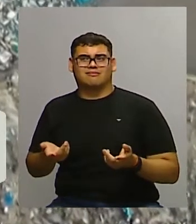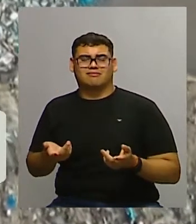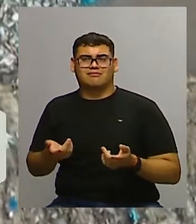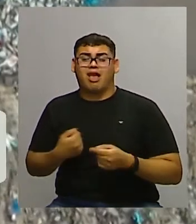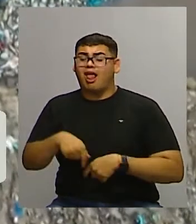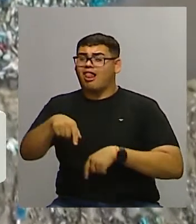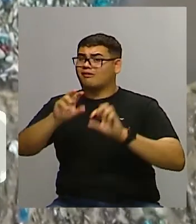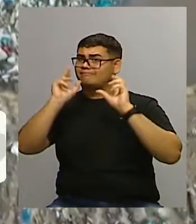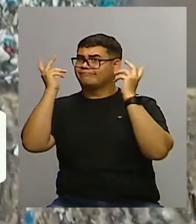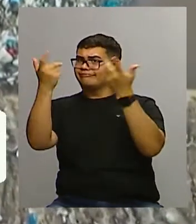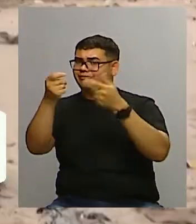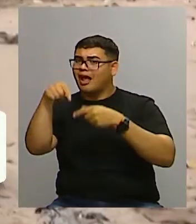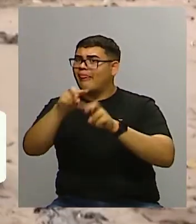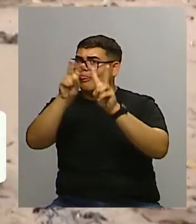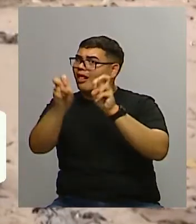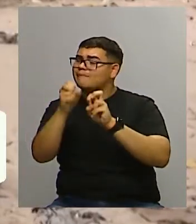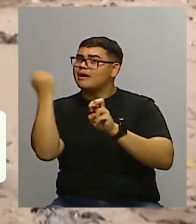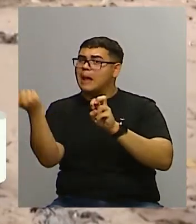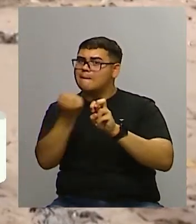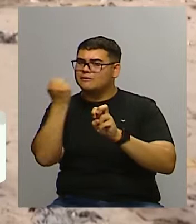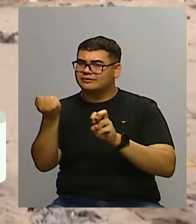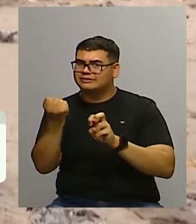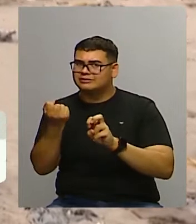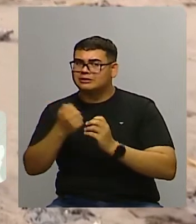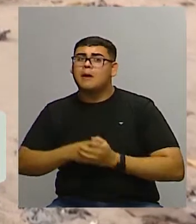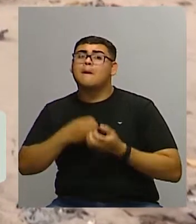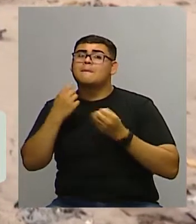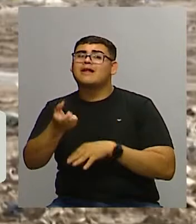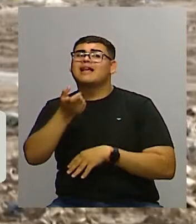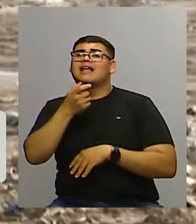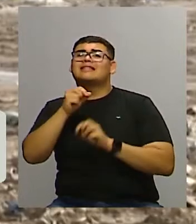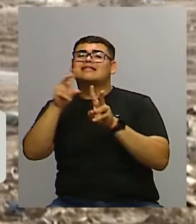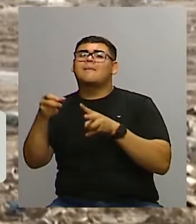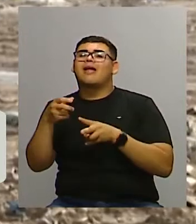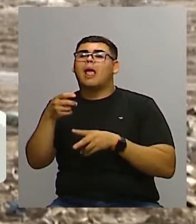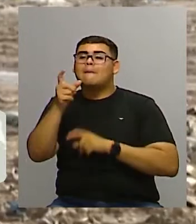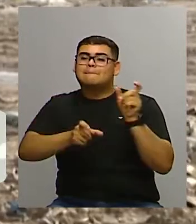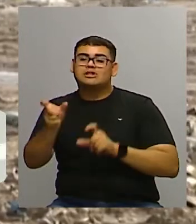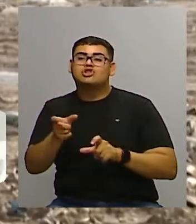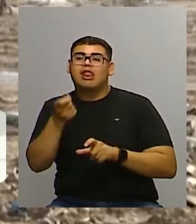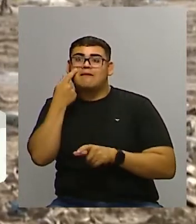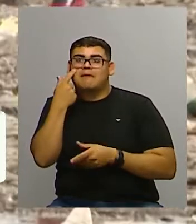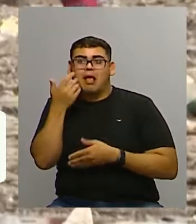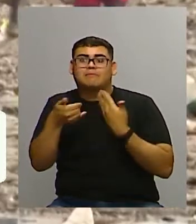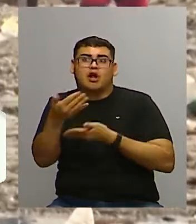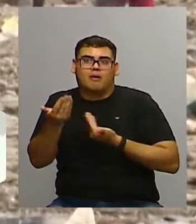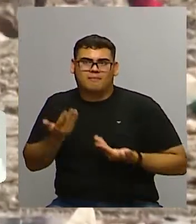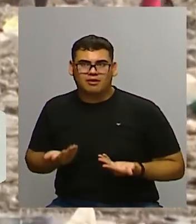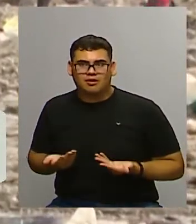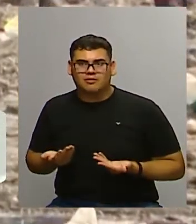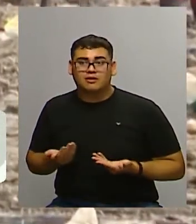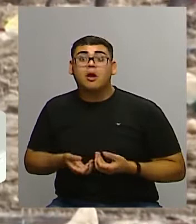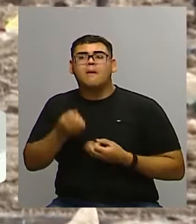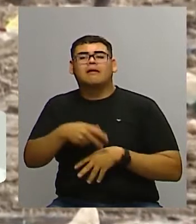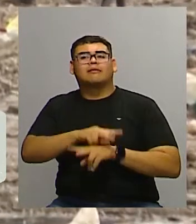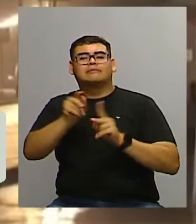un tema que va a ser crucial, que habla de la supervivencia de la especie, no solamente humana. Sí, entonces, digo, justamente nos está